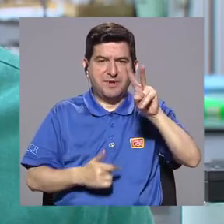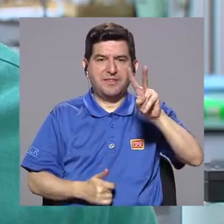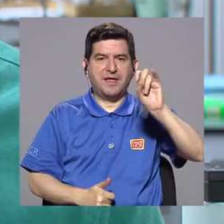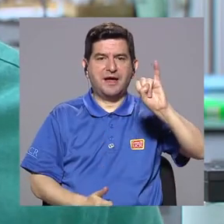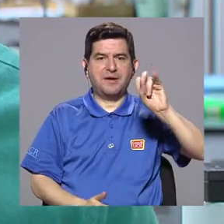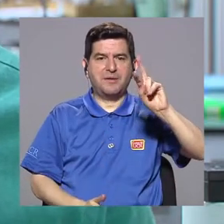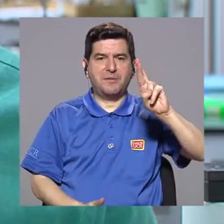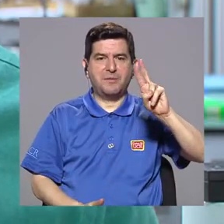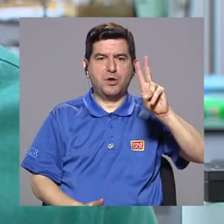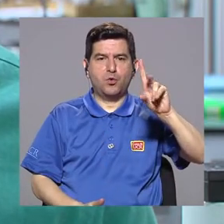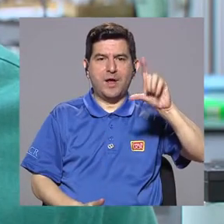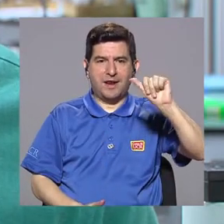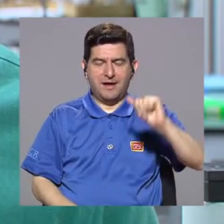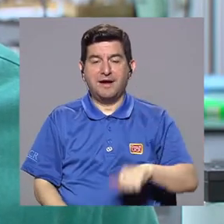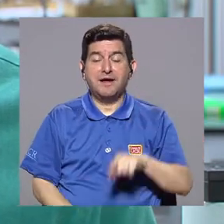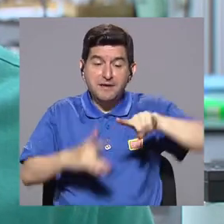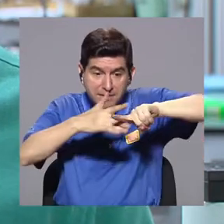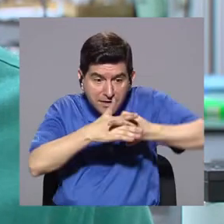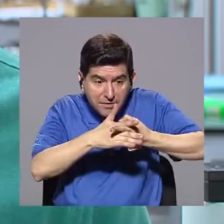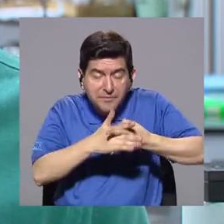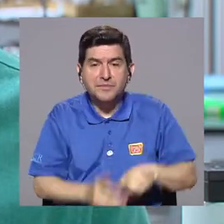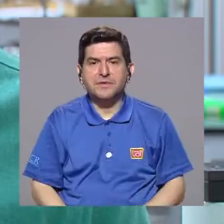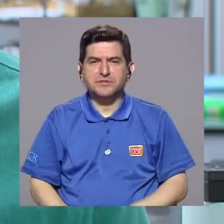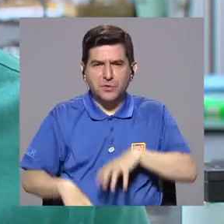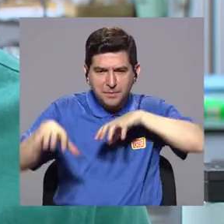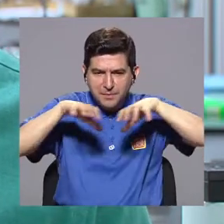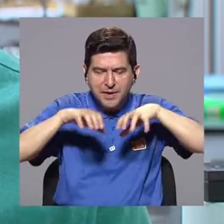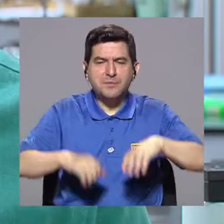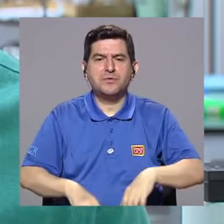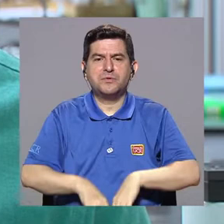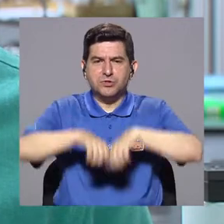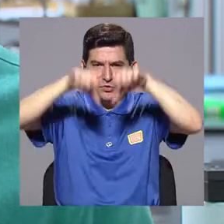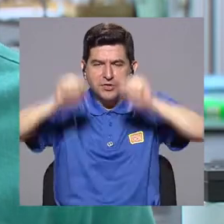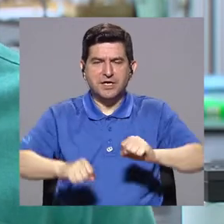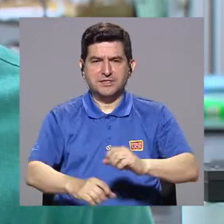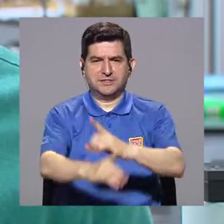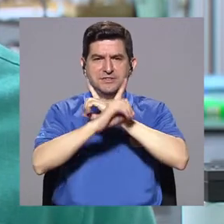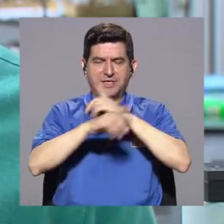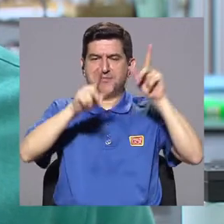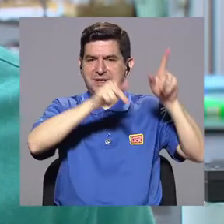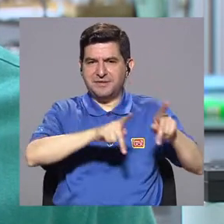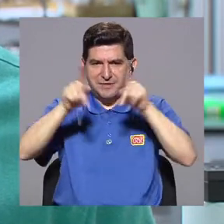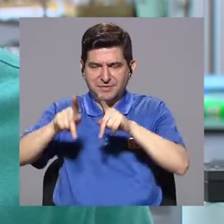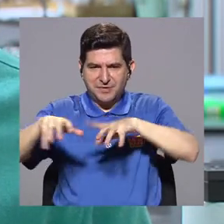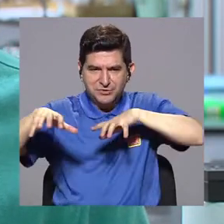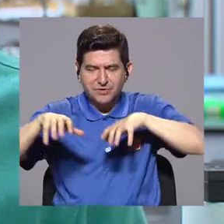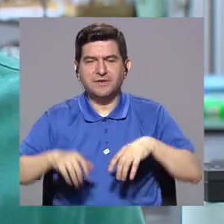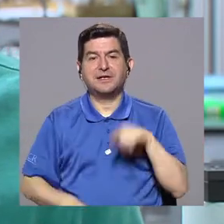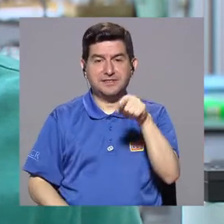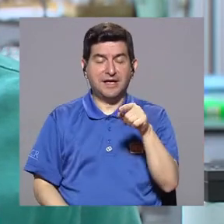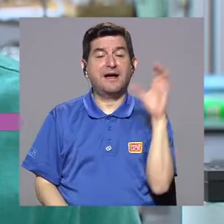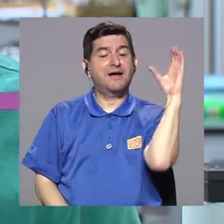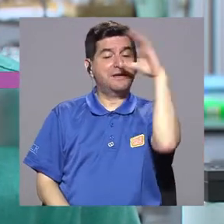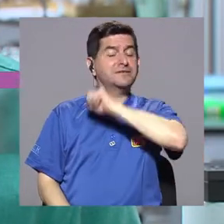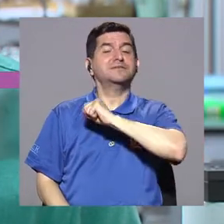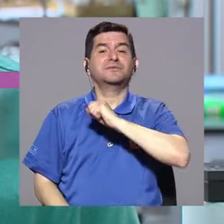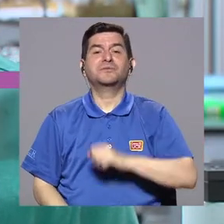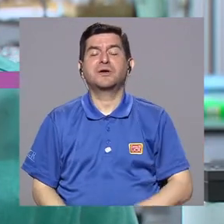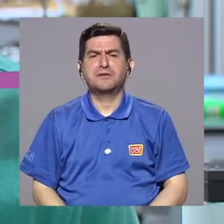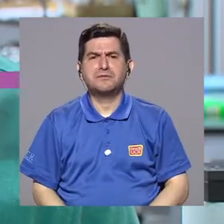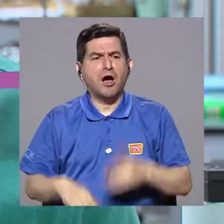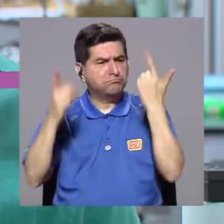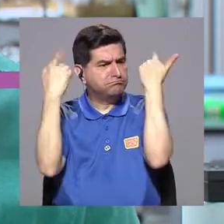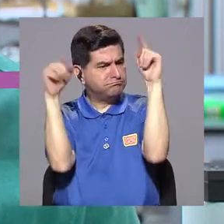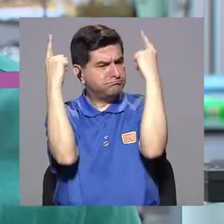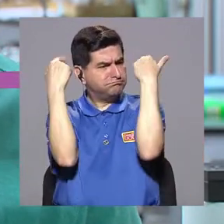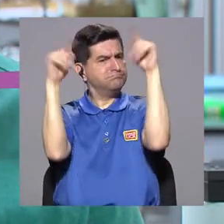a utilizar este nuevo microorganismo para movilizar el sistema inmune de la gente, ¿verdad? Y él vio que era